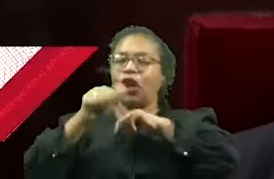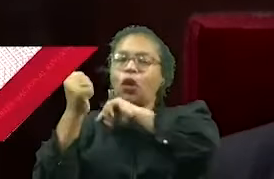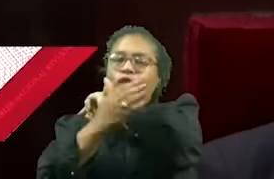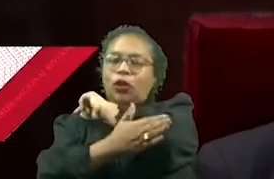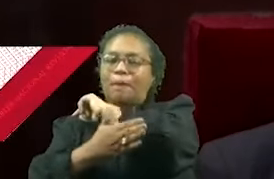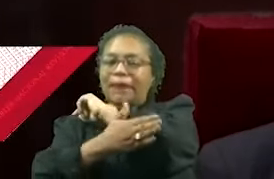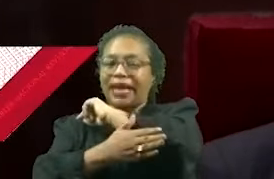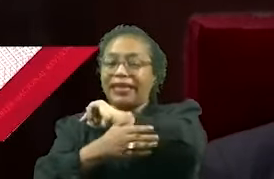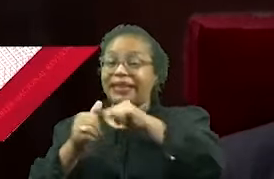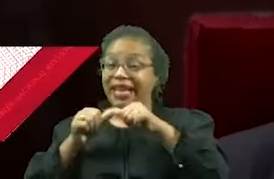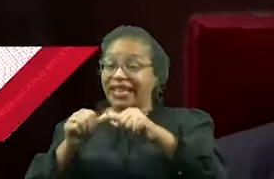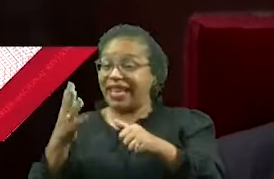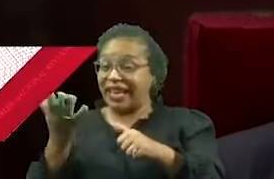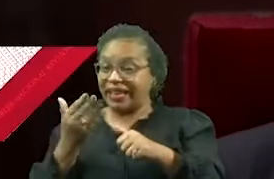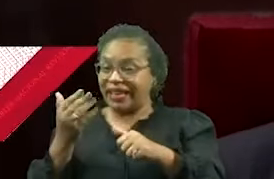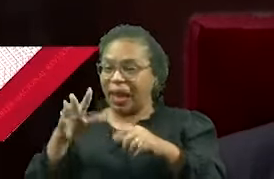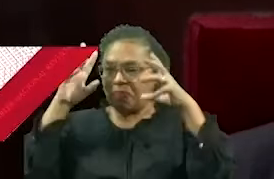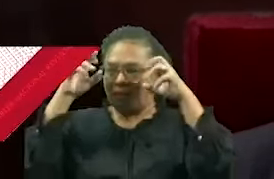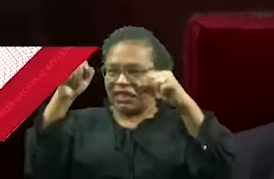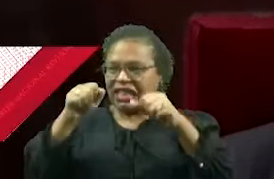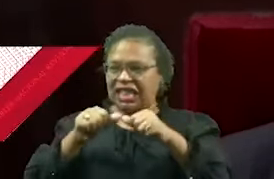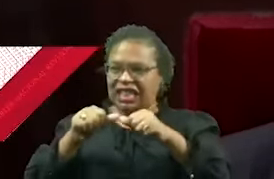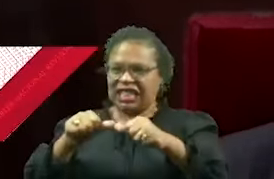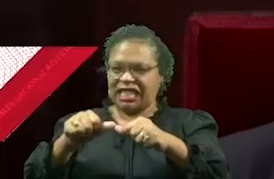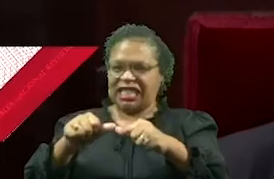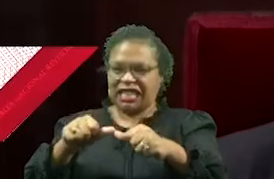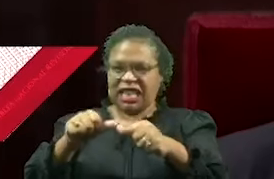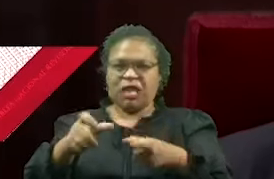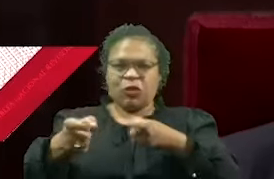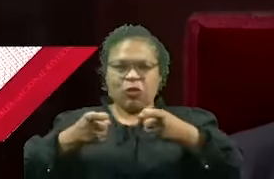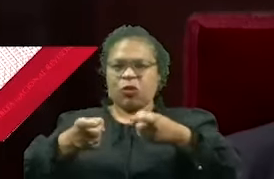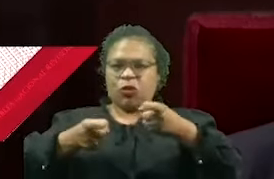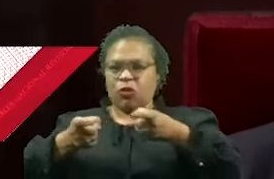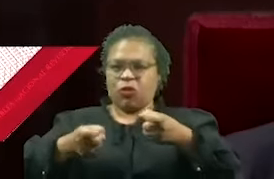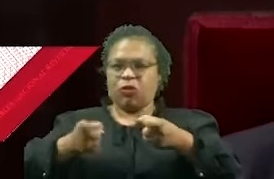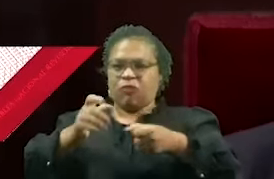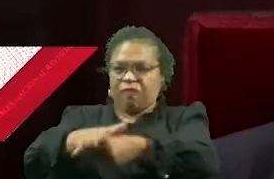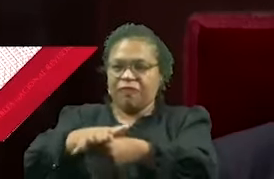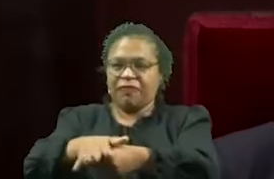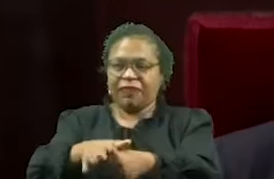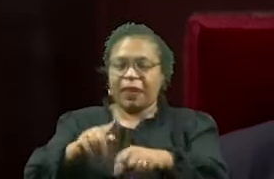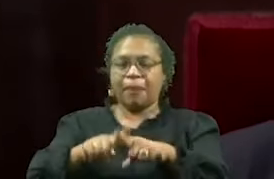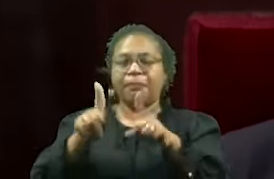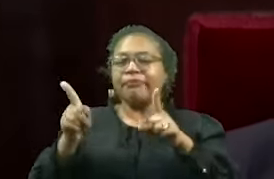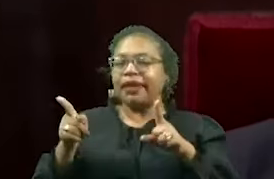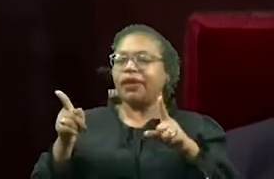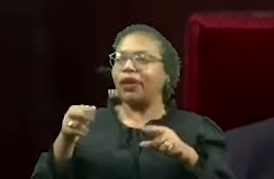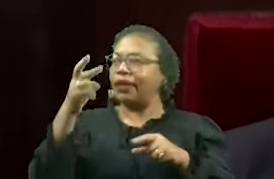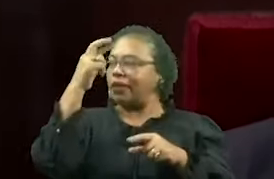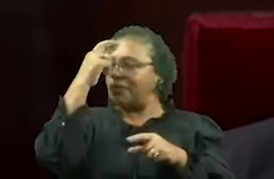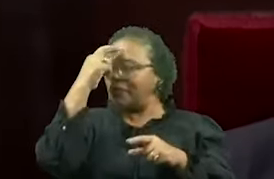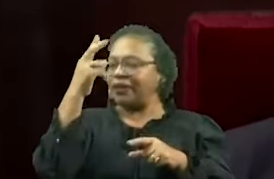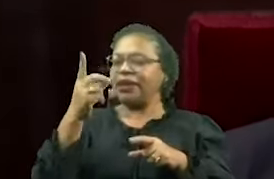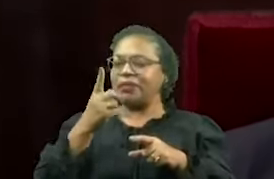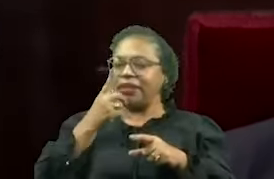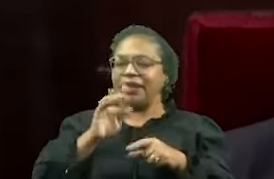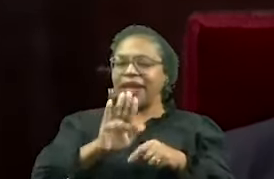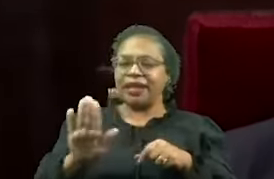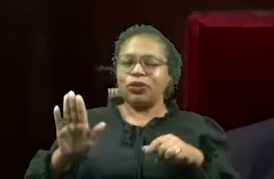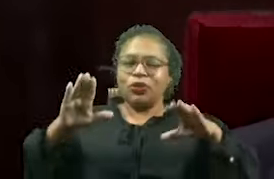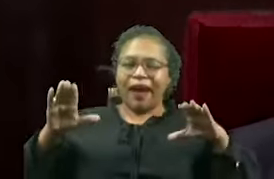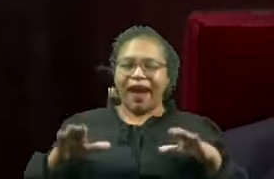poder la República Dominicana contrario a lo que muchos pensaban ha tomado un camino distinto el de